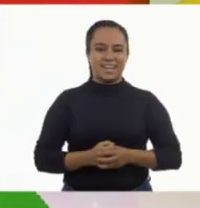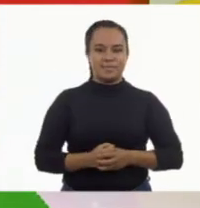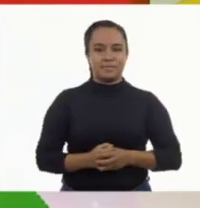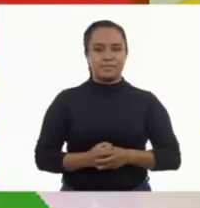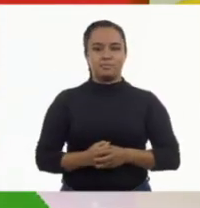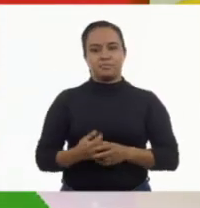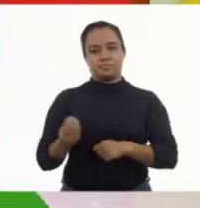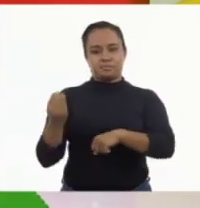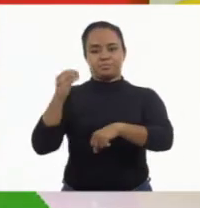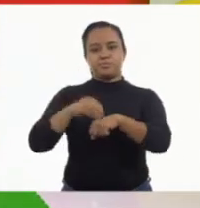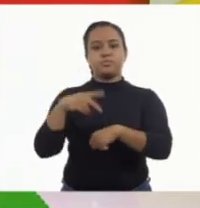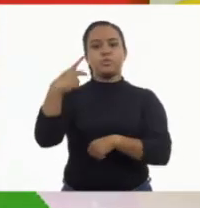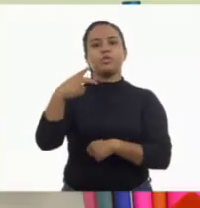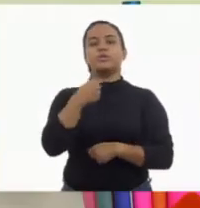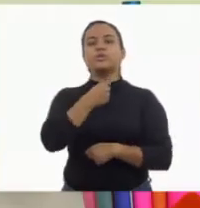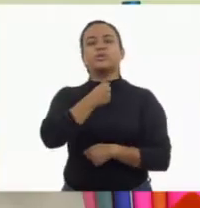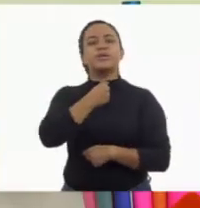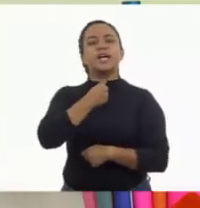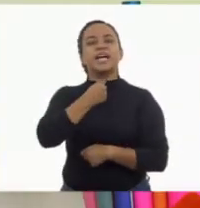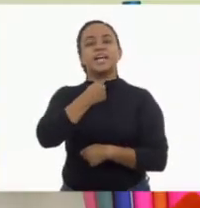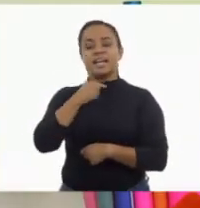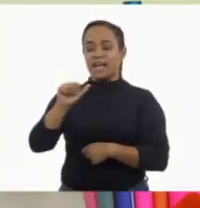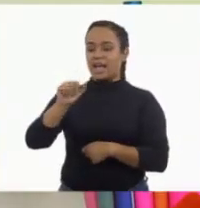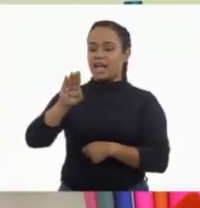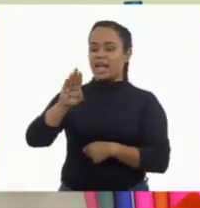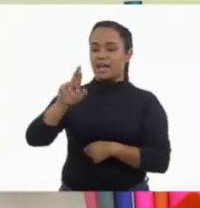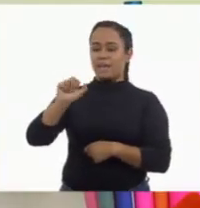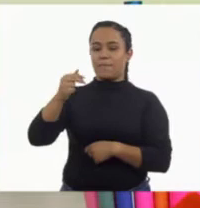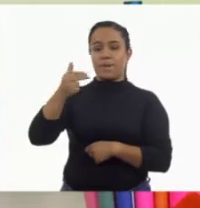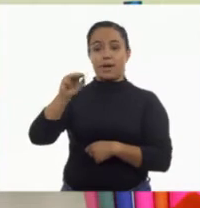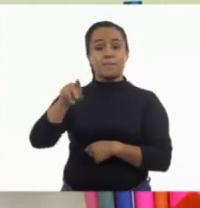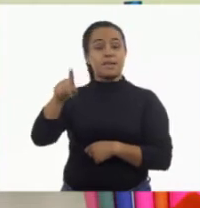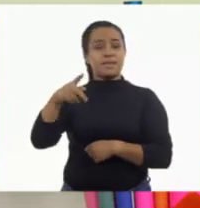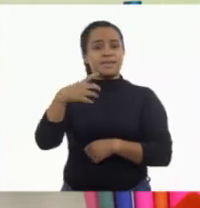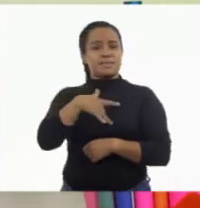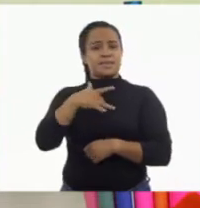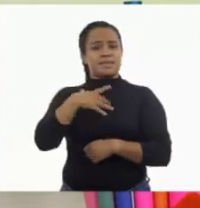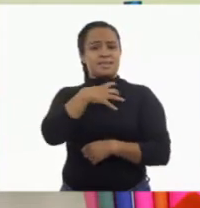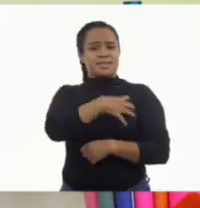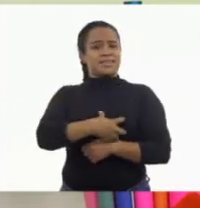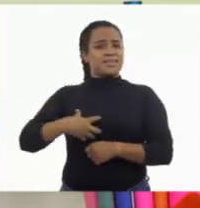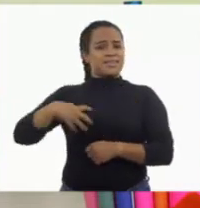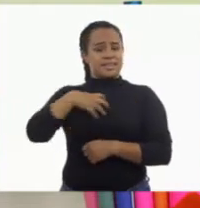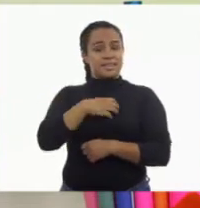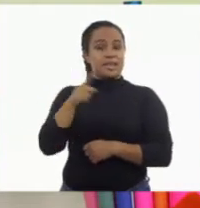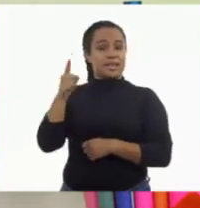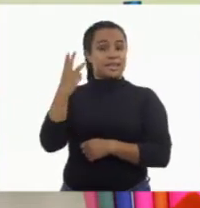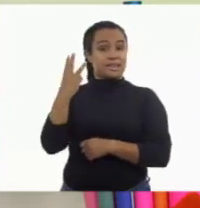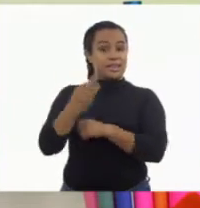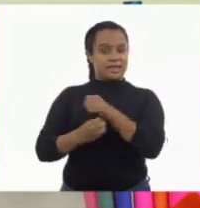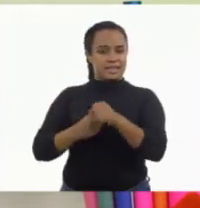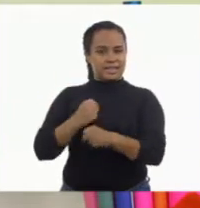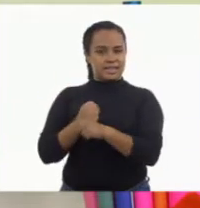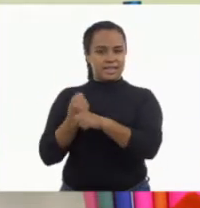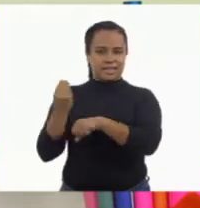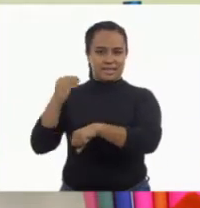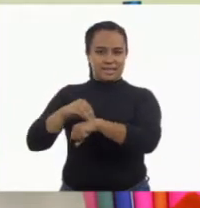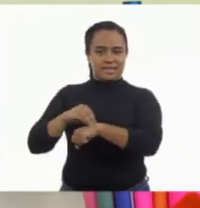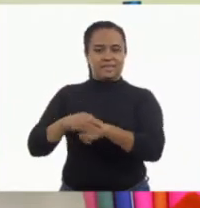Aquí está la alegría de la garganta de Abraham, de 3 años. ¡Ahí está!